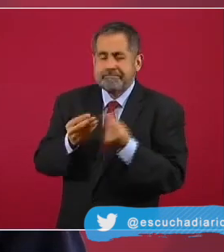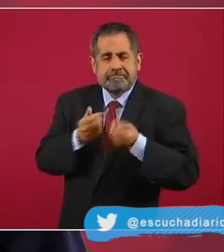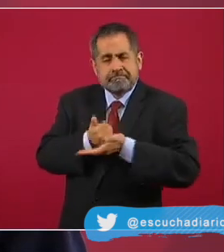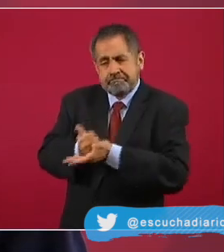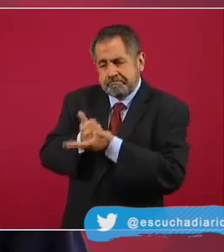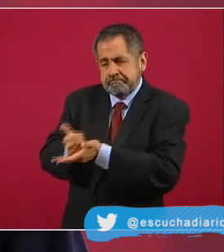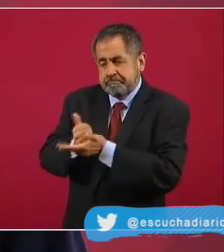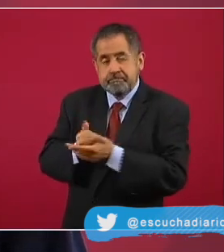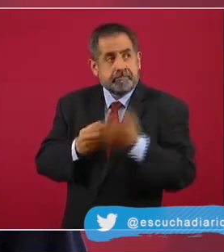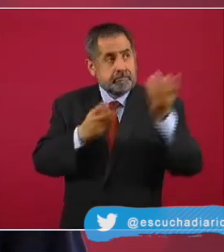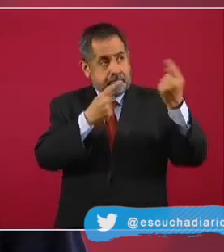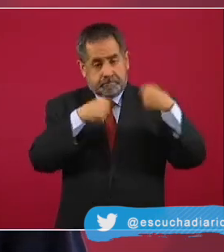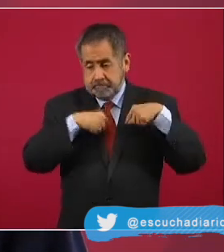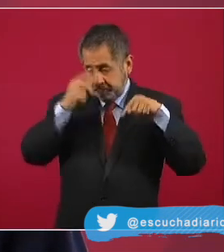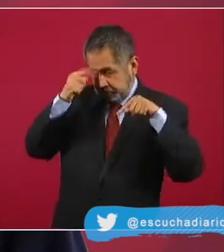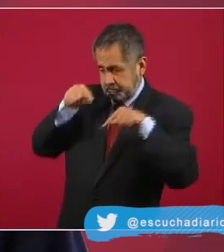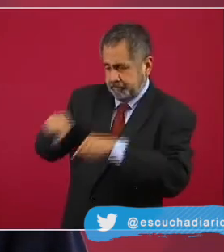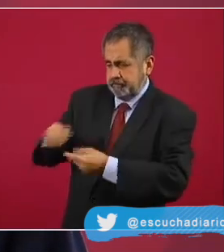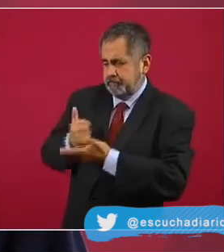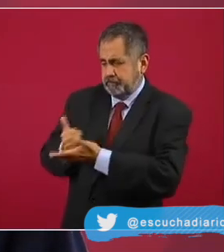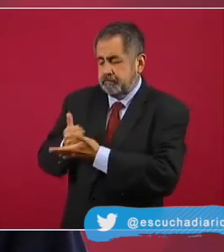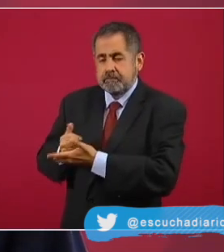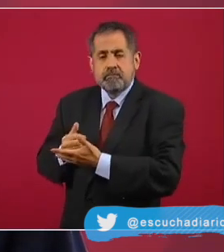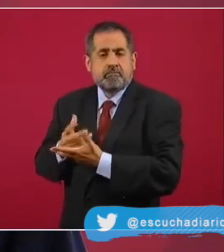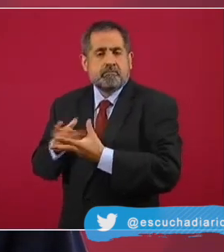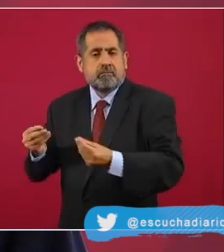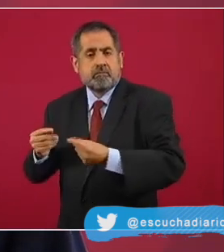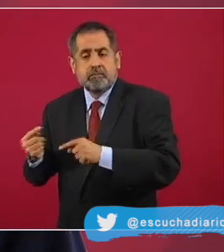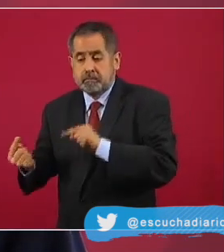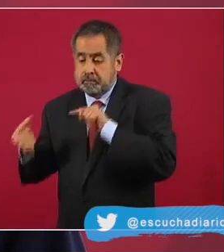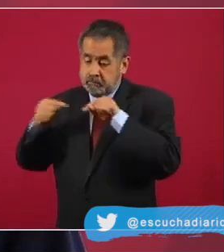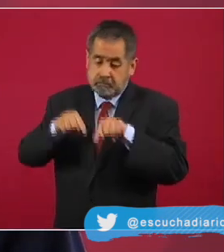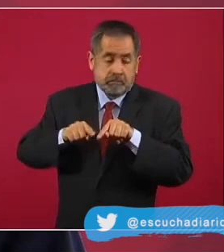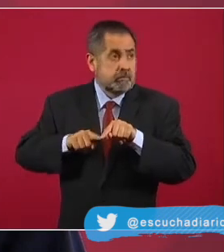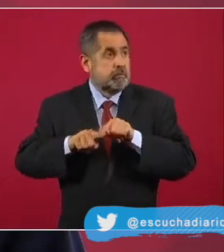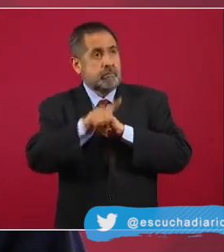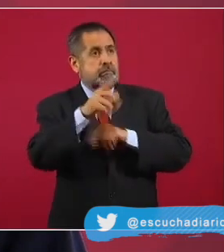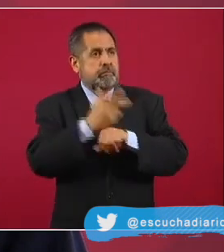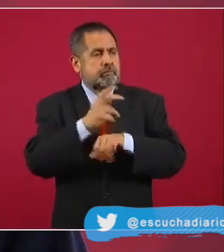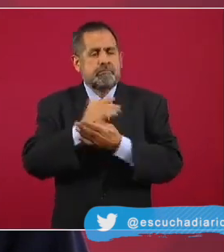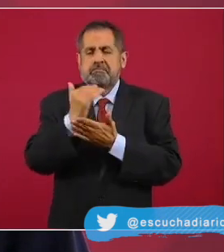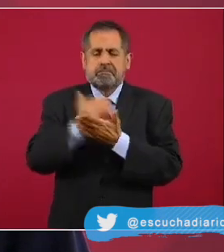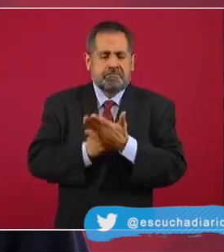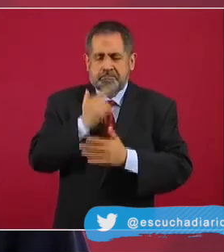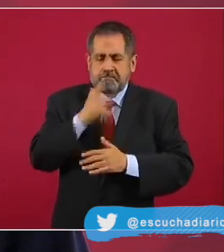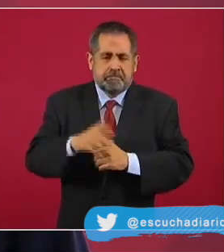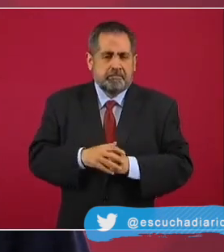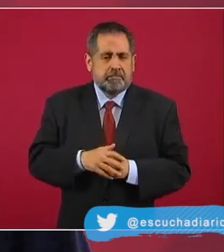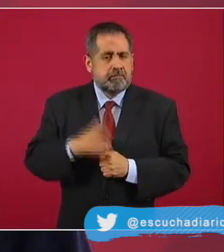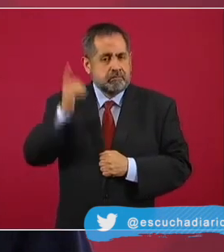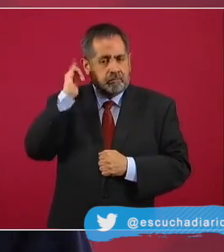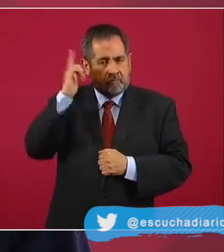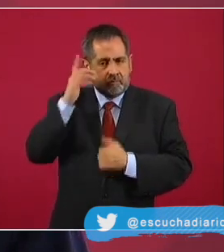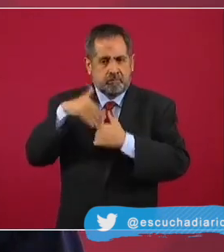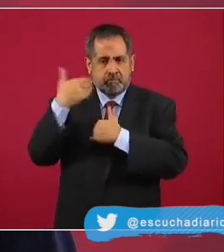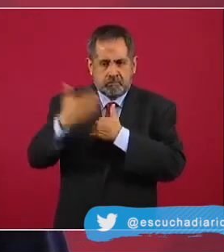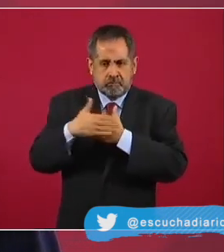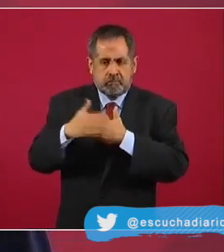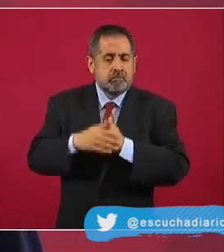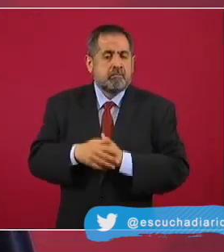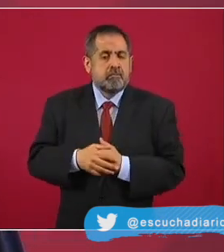de México hacia Estados Unidos. Espero que